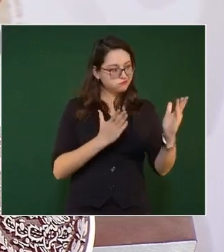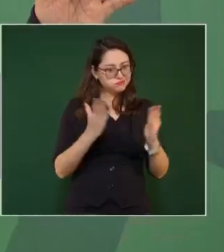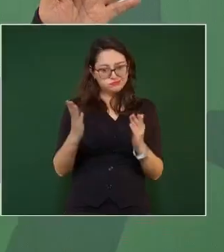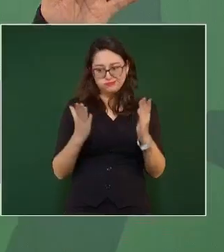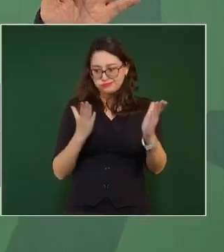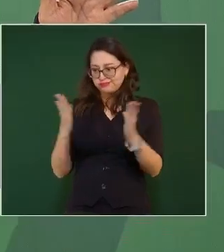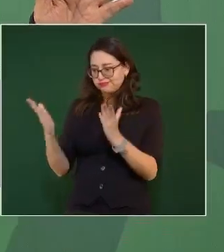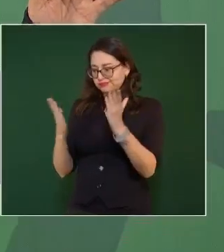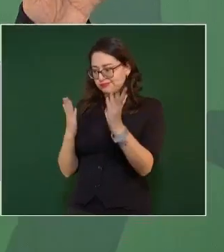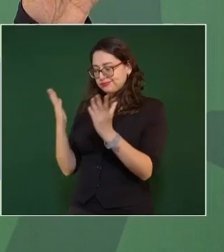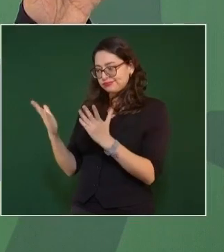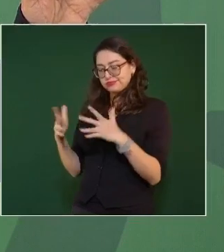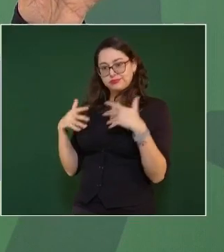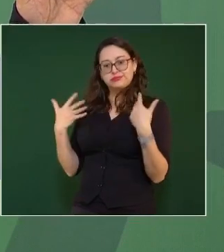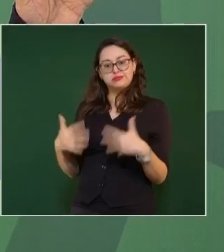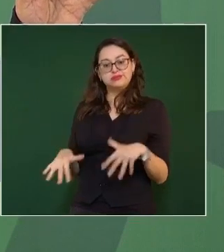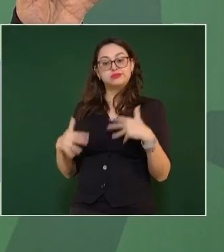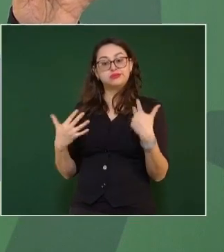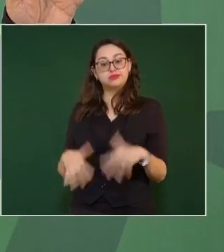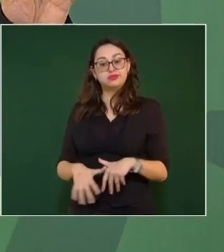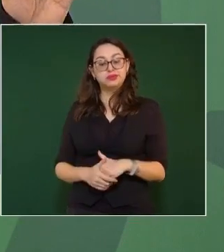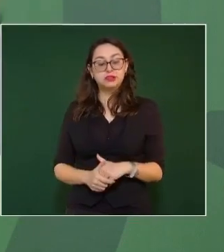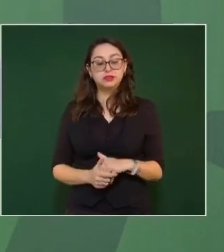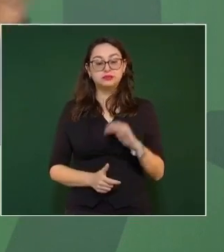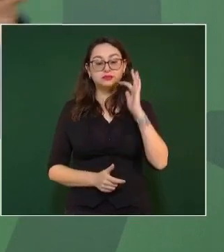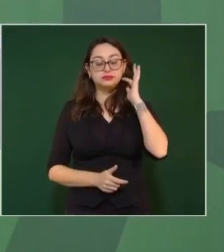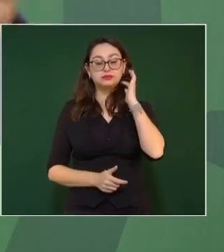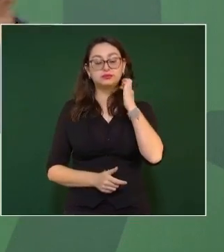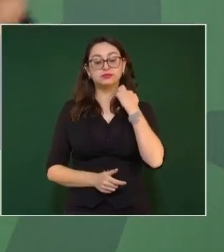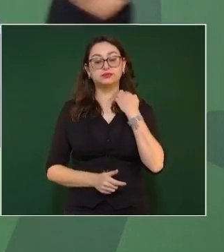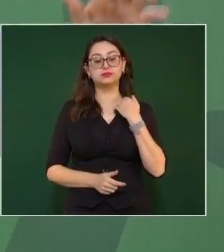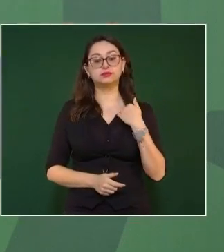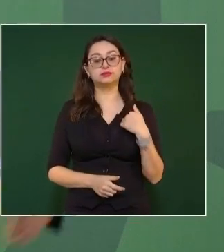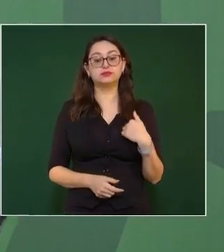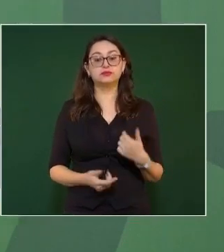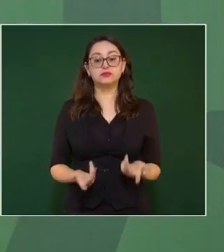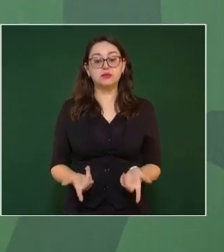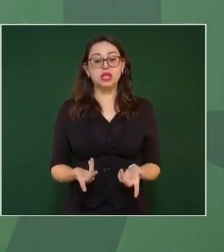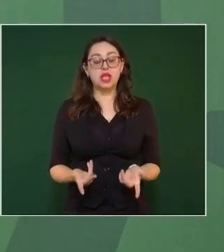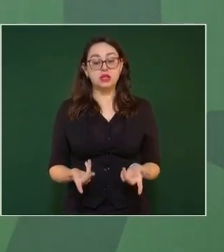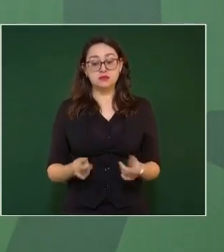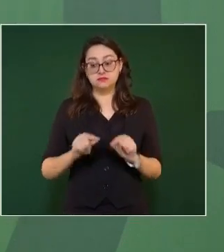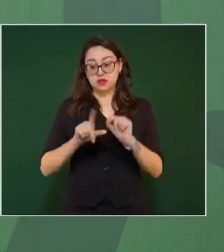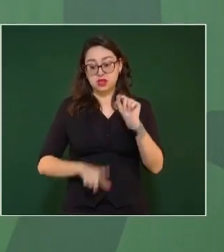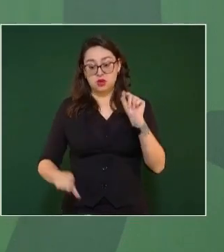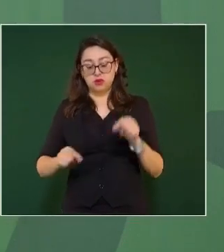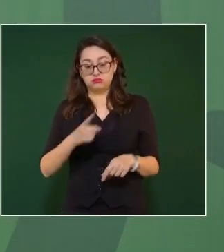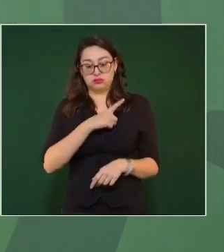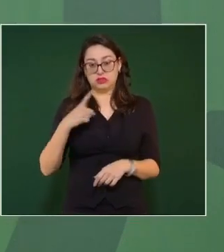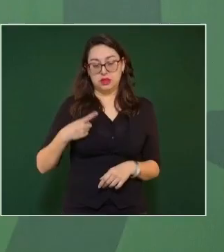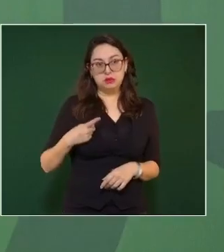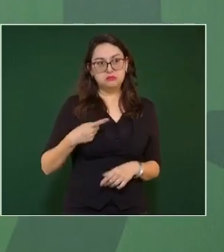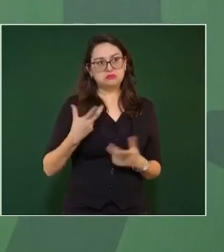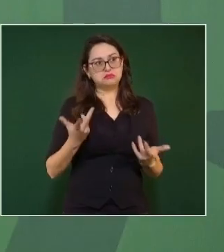la deuda pública prácticamente no ha crecido,